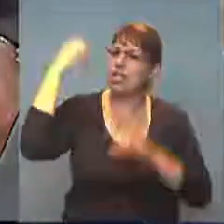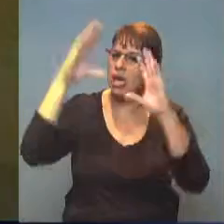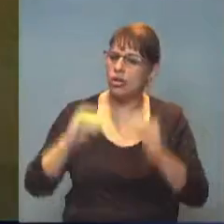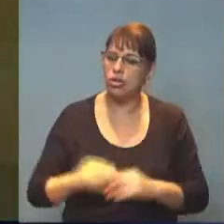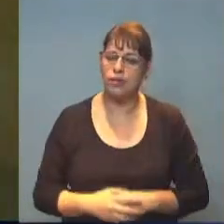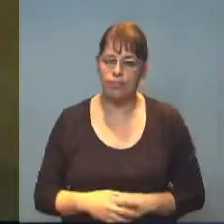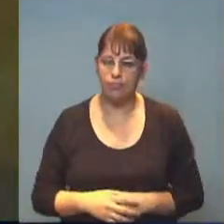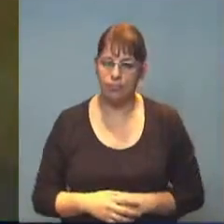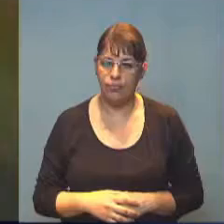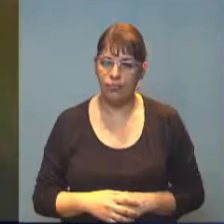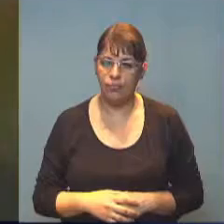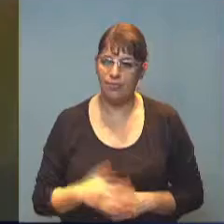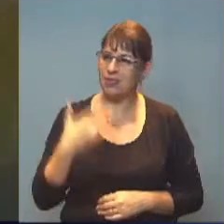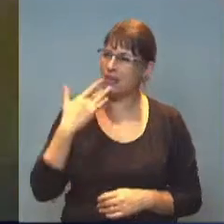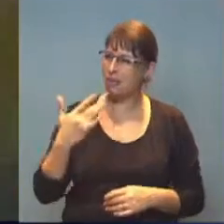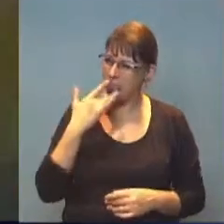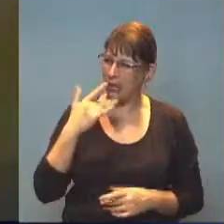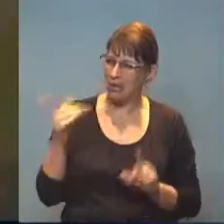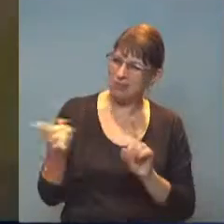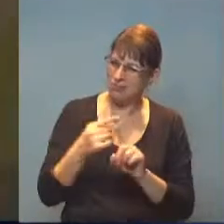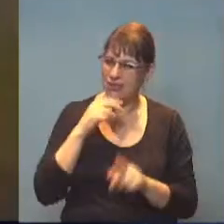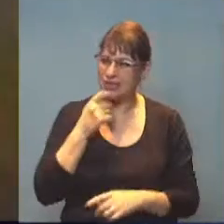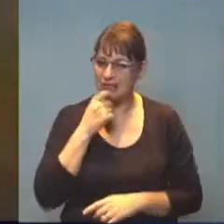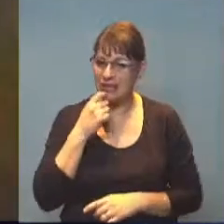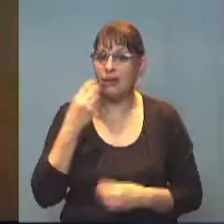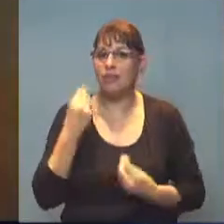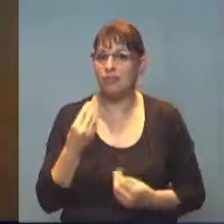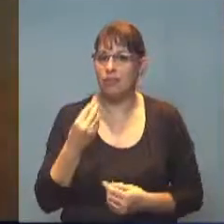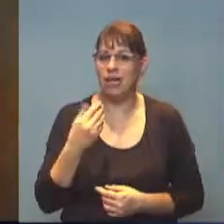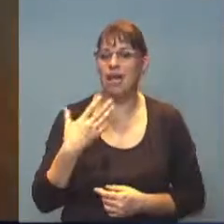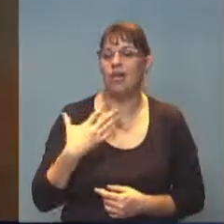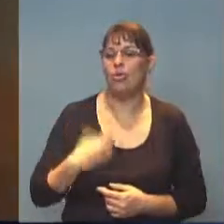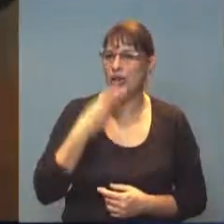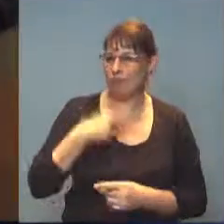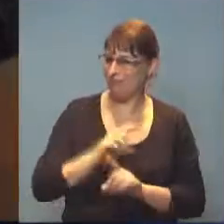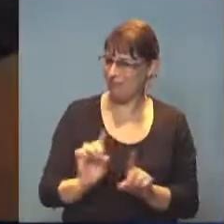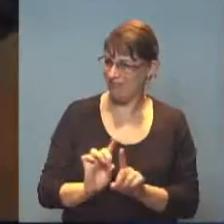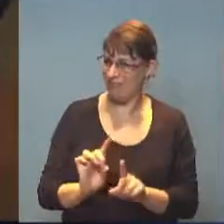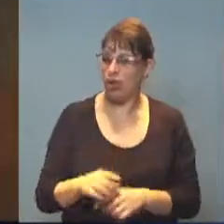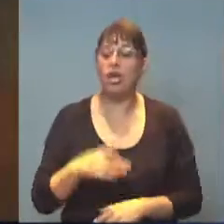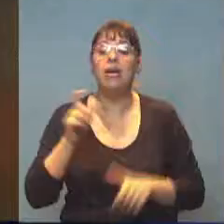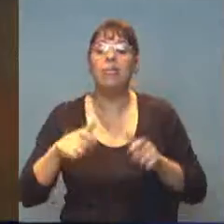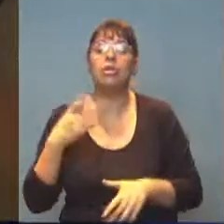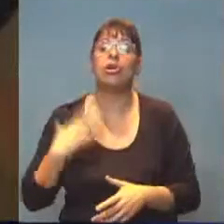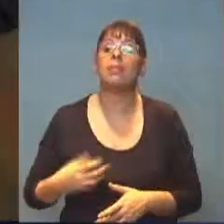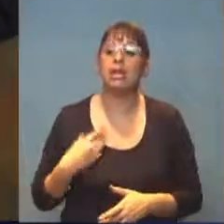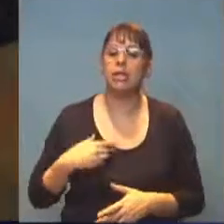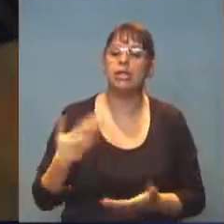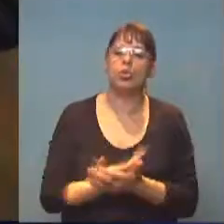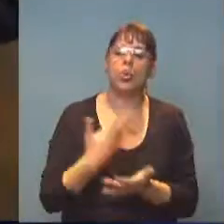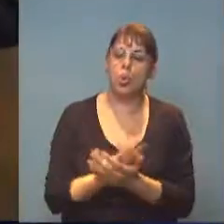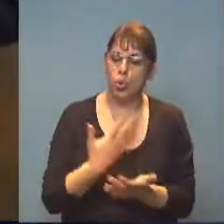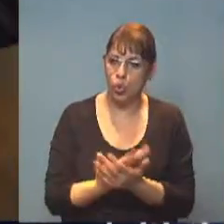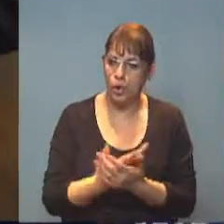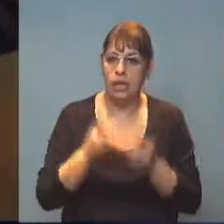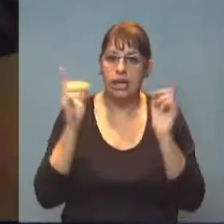Sudamericana? Simpática la relación, simpática para el que no es de Huracán y está sufriendo la gente de Parque Patricios. Ni que hablar lo que